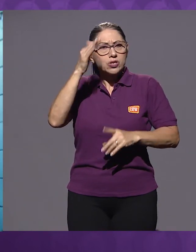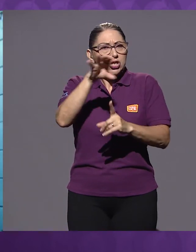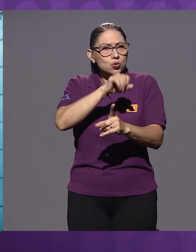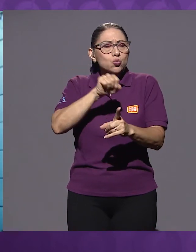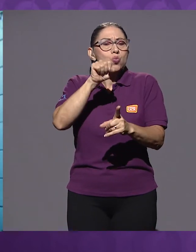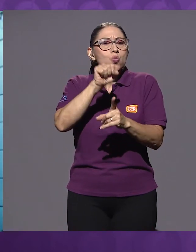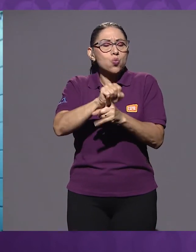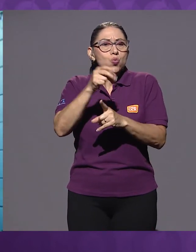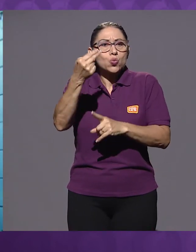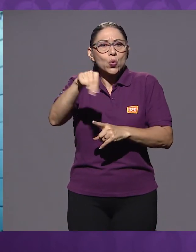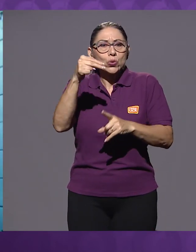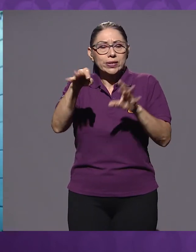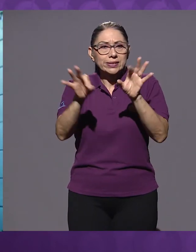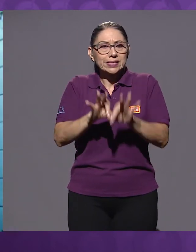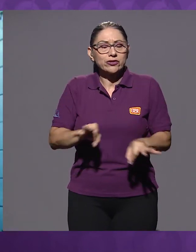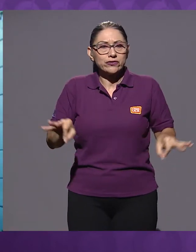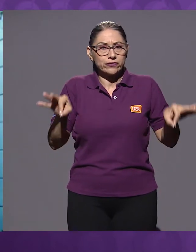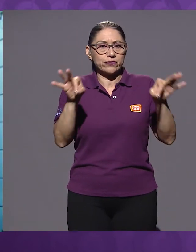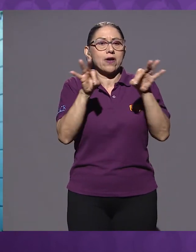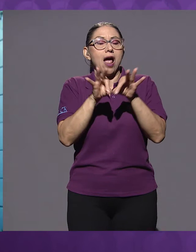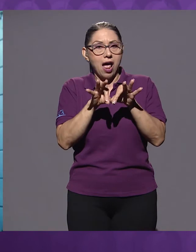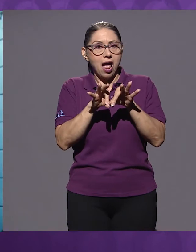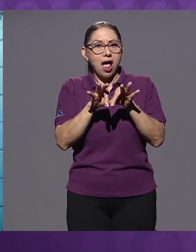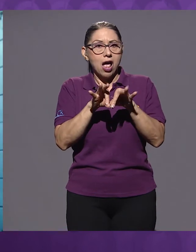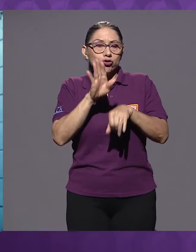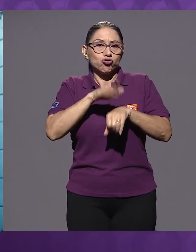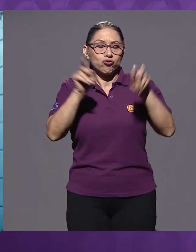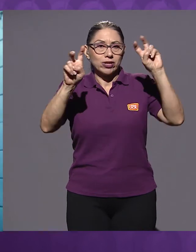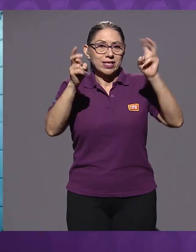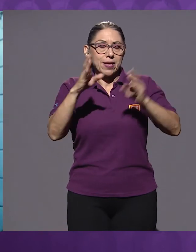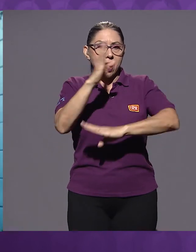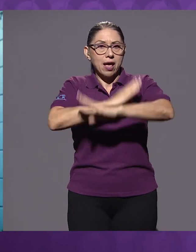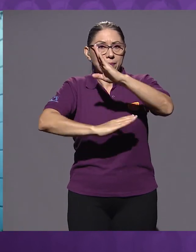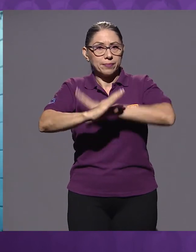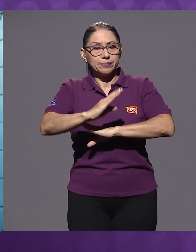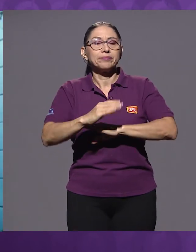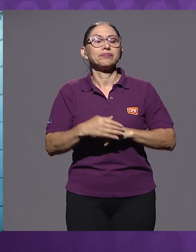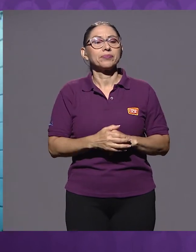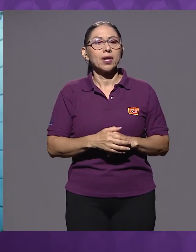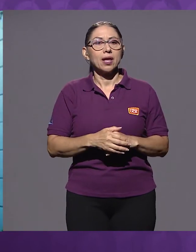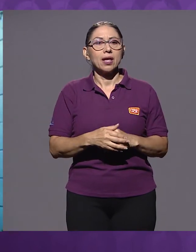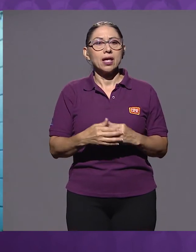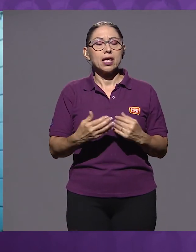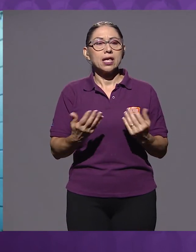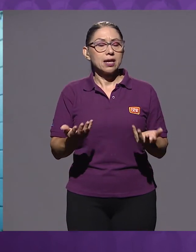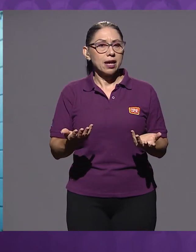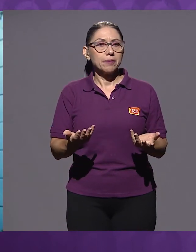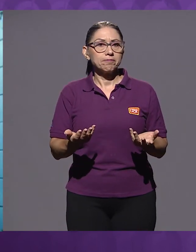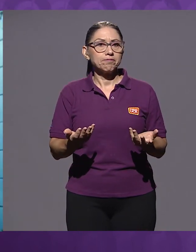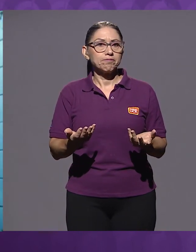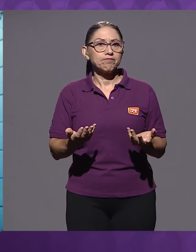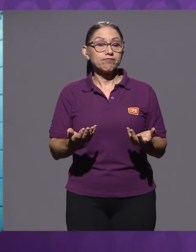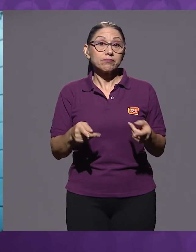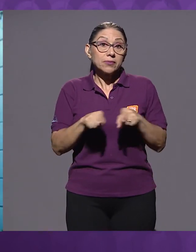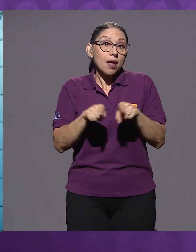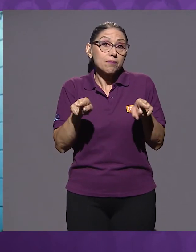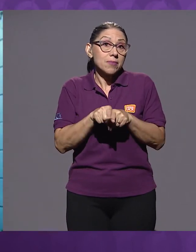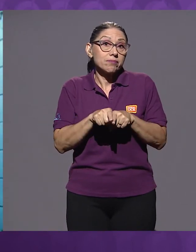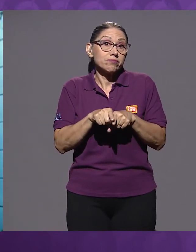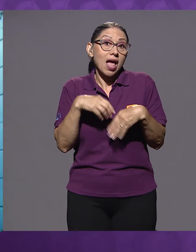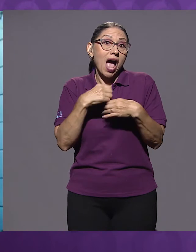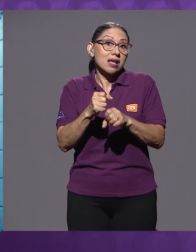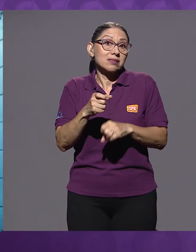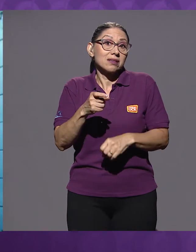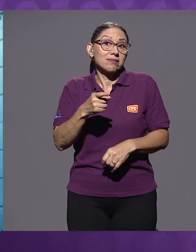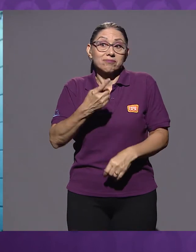con noticias relevantes a lo que es el tema de la discapacidad y que nos hace también